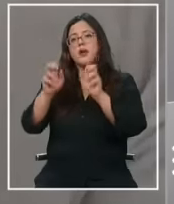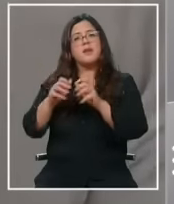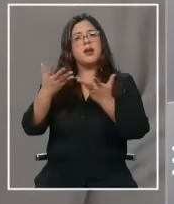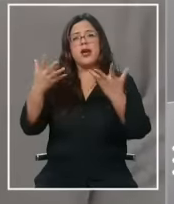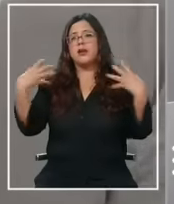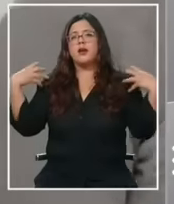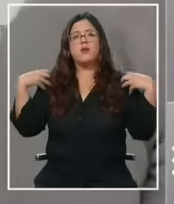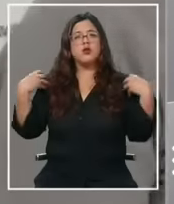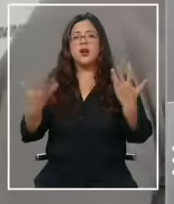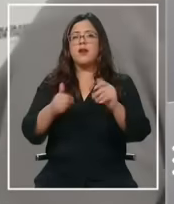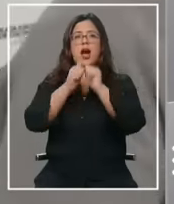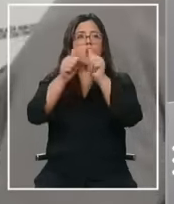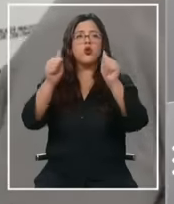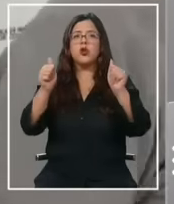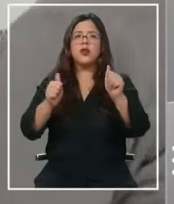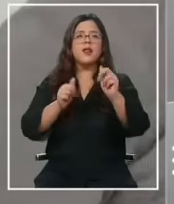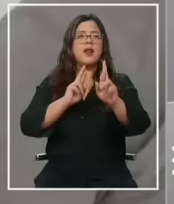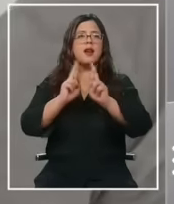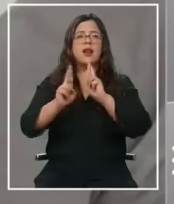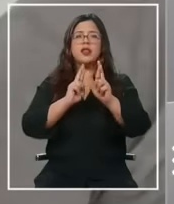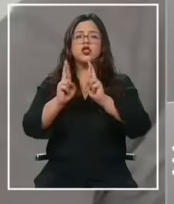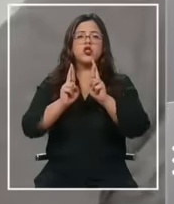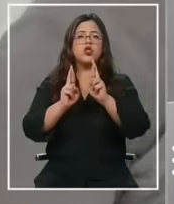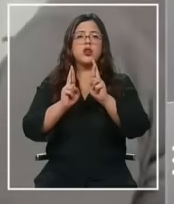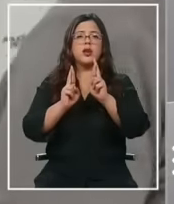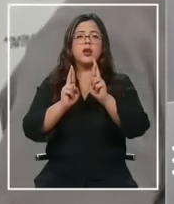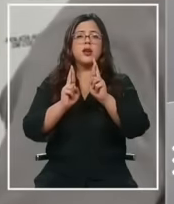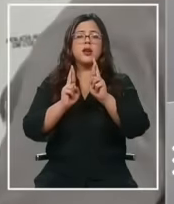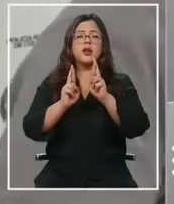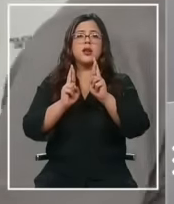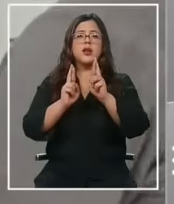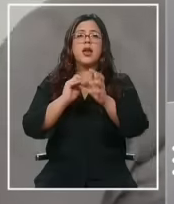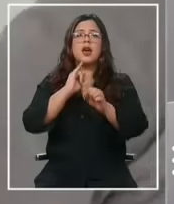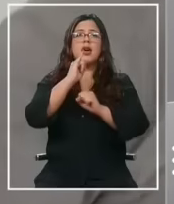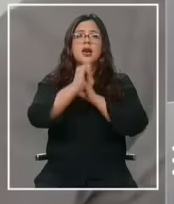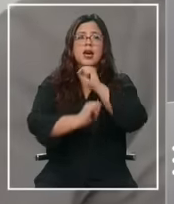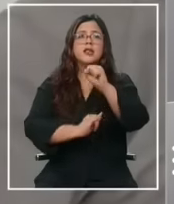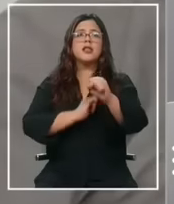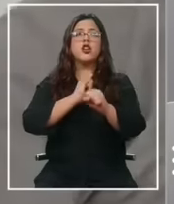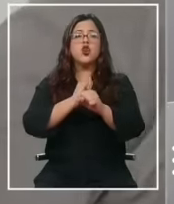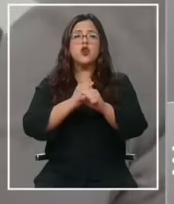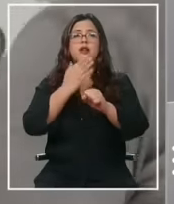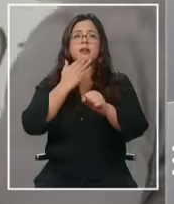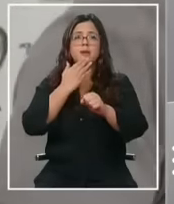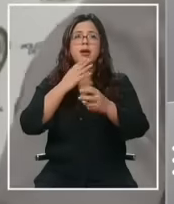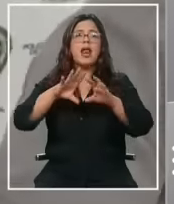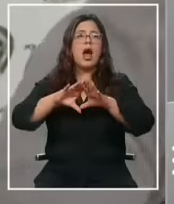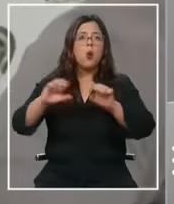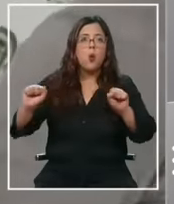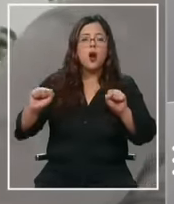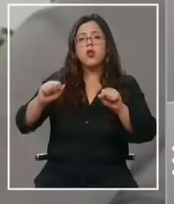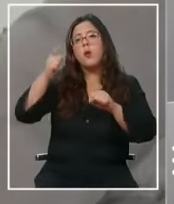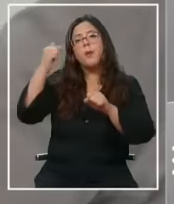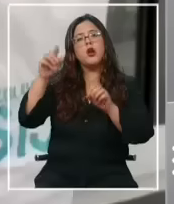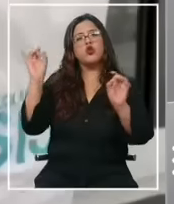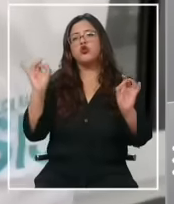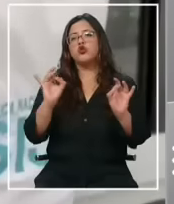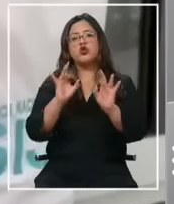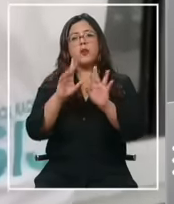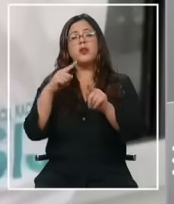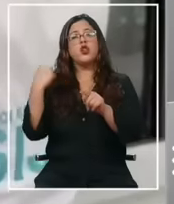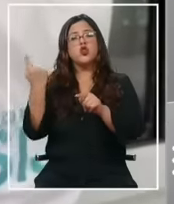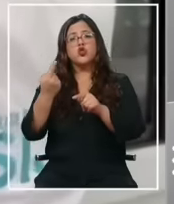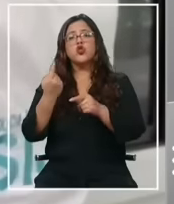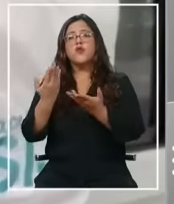autoridades de relaciones exteriores, la bilateralidad de los tratados, etcétera. Pero yo en este momento lo que le puedo decir es eso, que vamos a